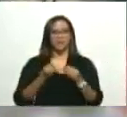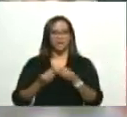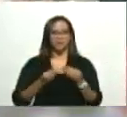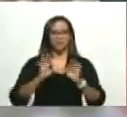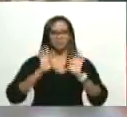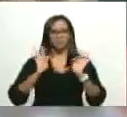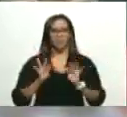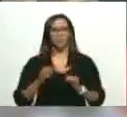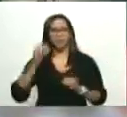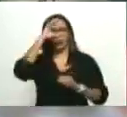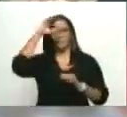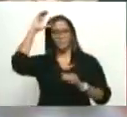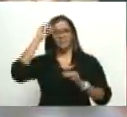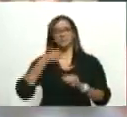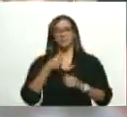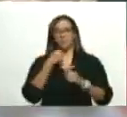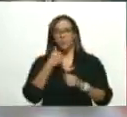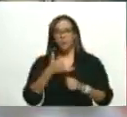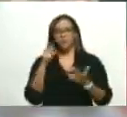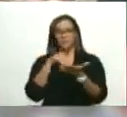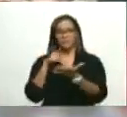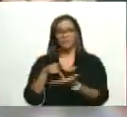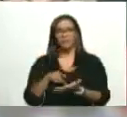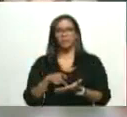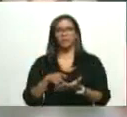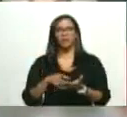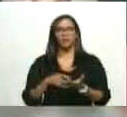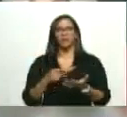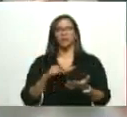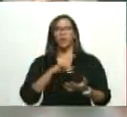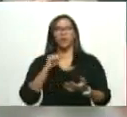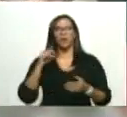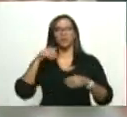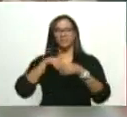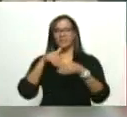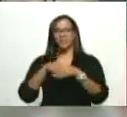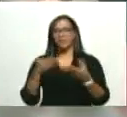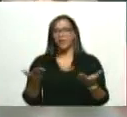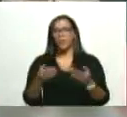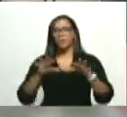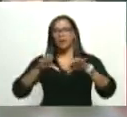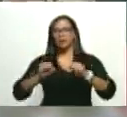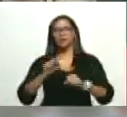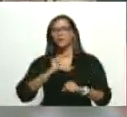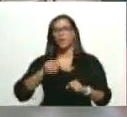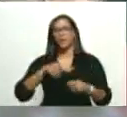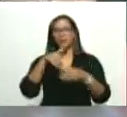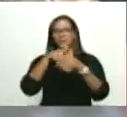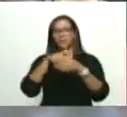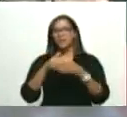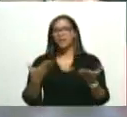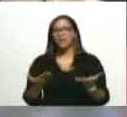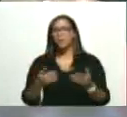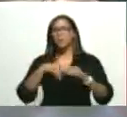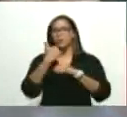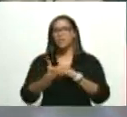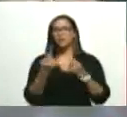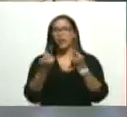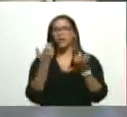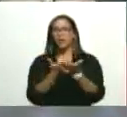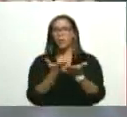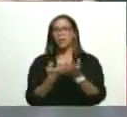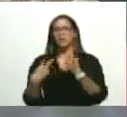eficiente, efectiva y participativa, no va a seguir eligiendo el neoliberalismo. Los pueblos no van a seguir eligiendo proyectos económicos